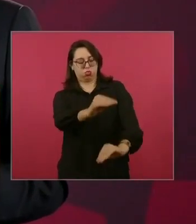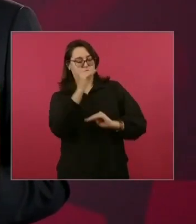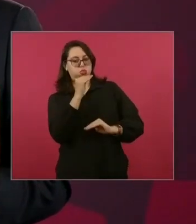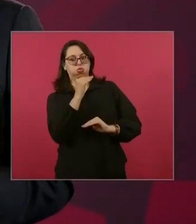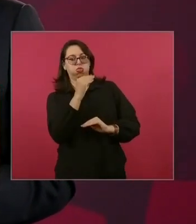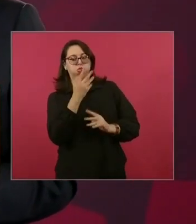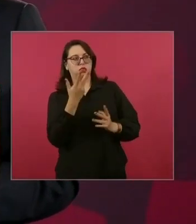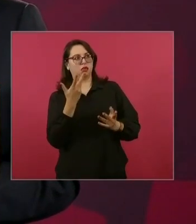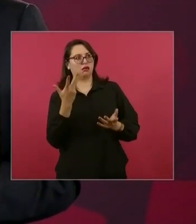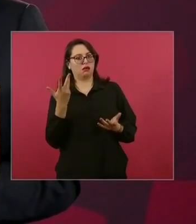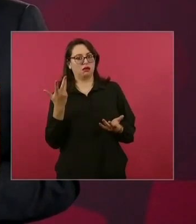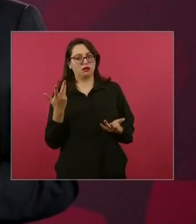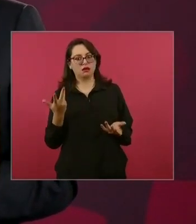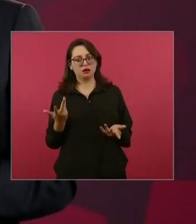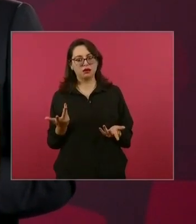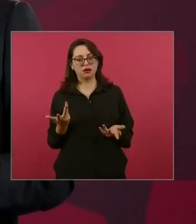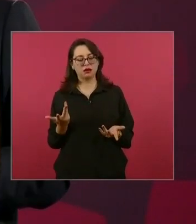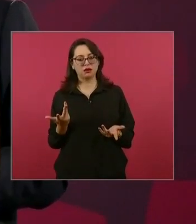impide